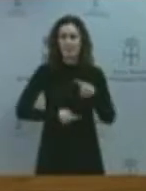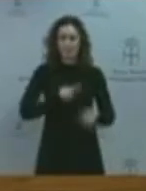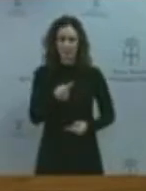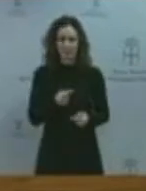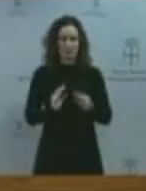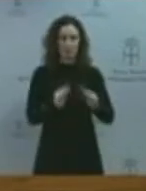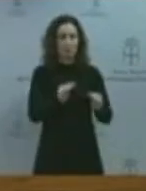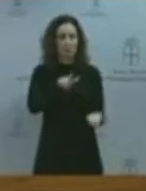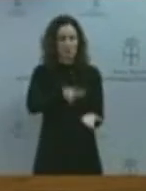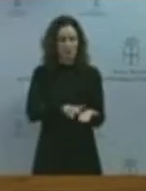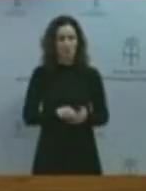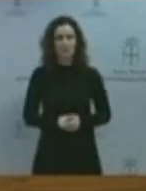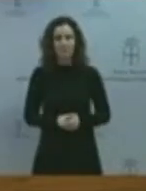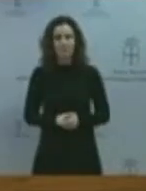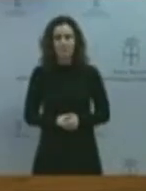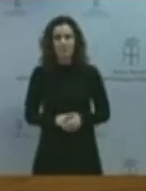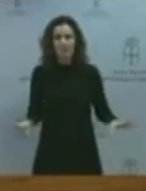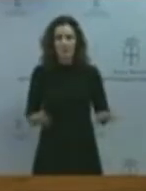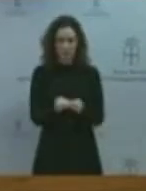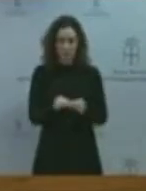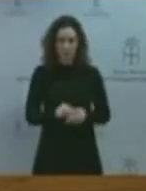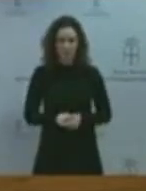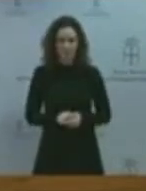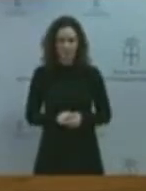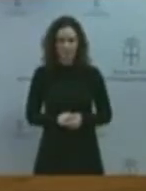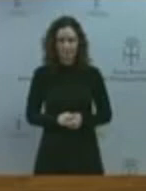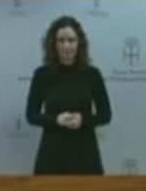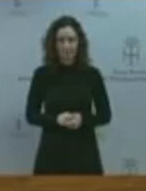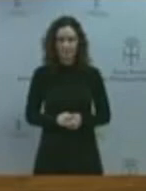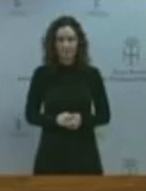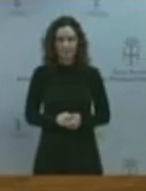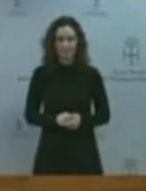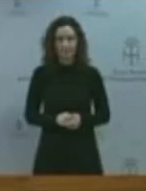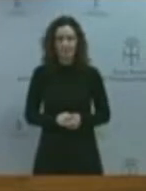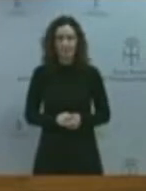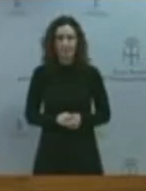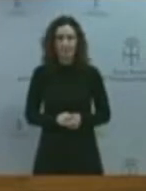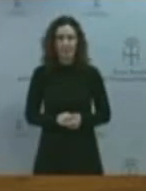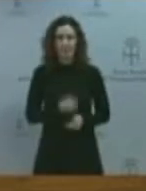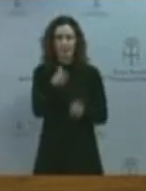resumida, a xente da Veiga é xente asturiana que comparte